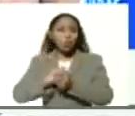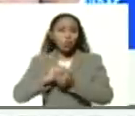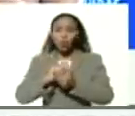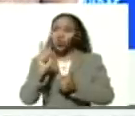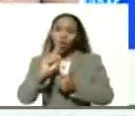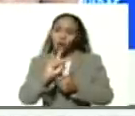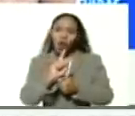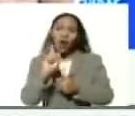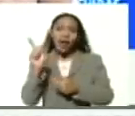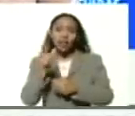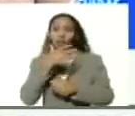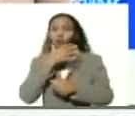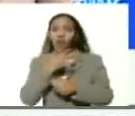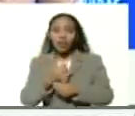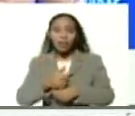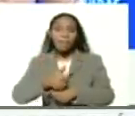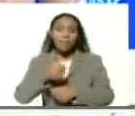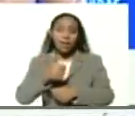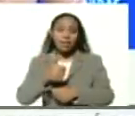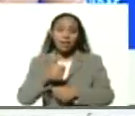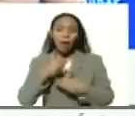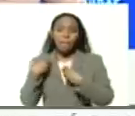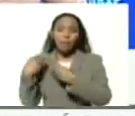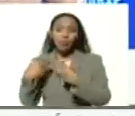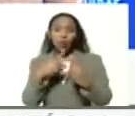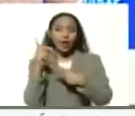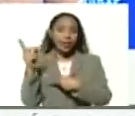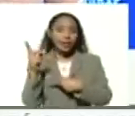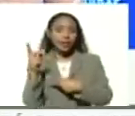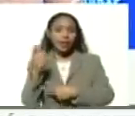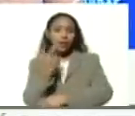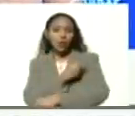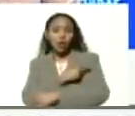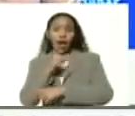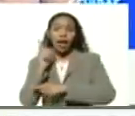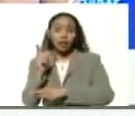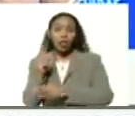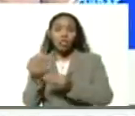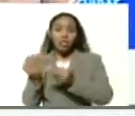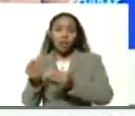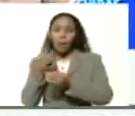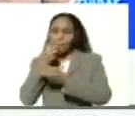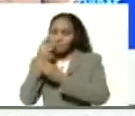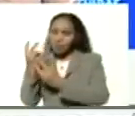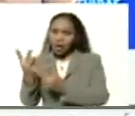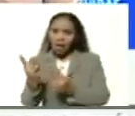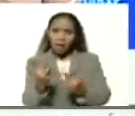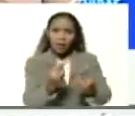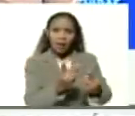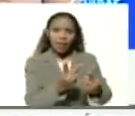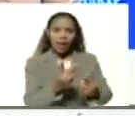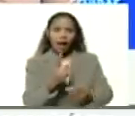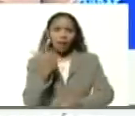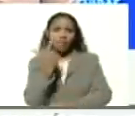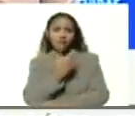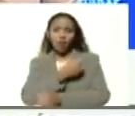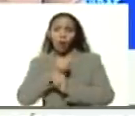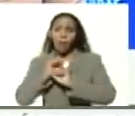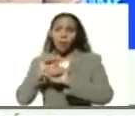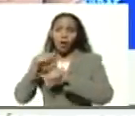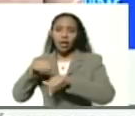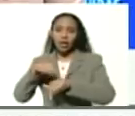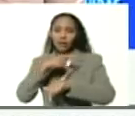facilitar mucho más aún la distribución de esta vacuna. Así que le damos la bienvenida a la Epivac Corona